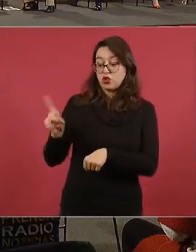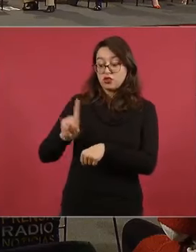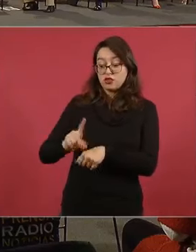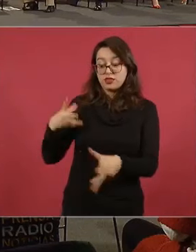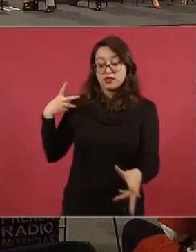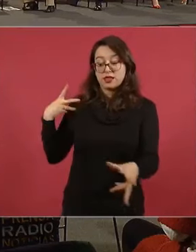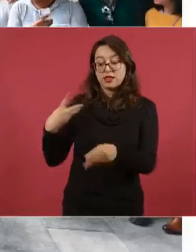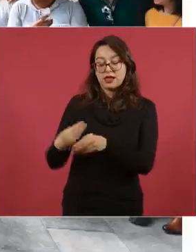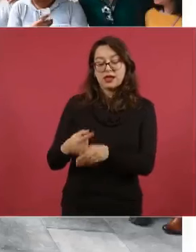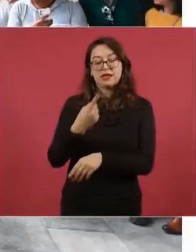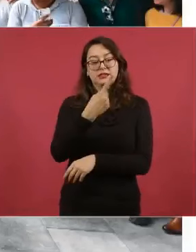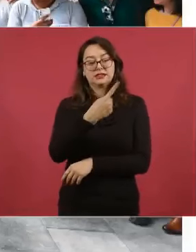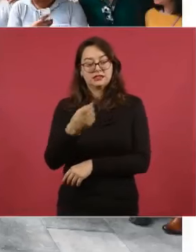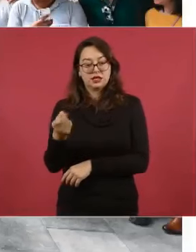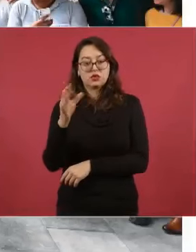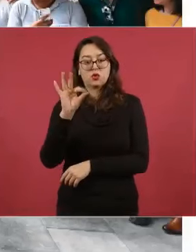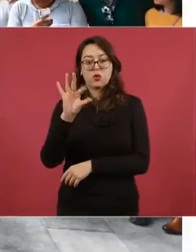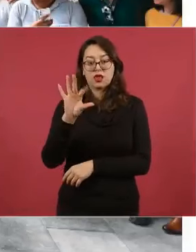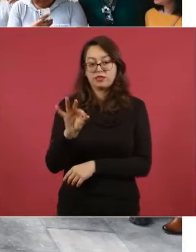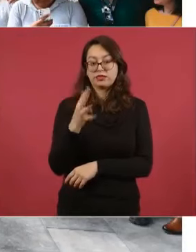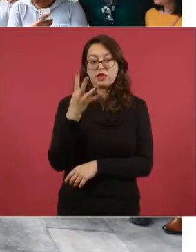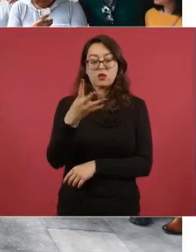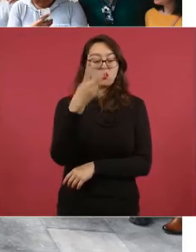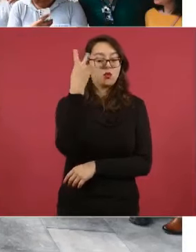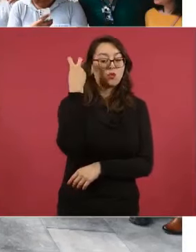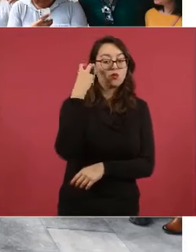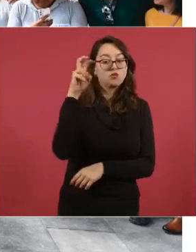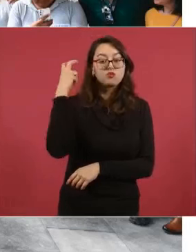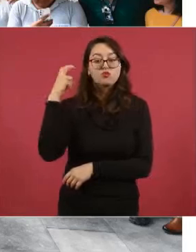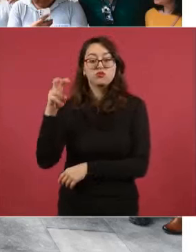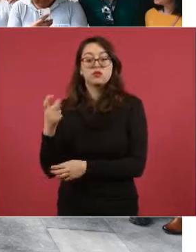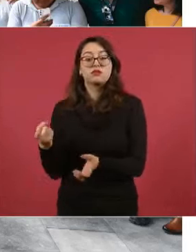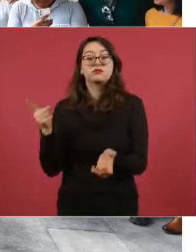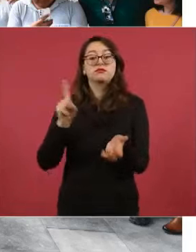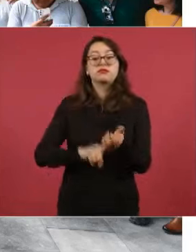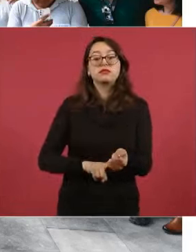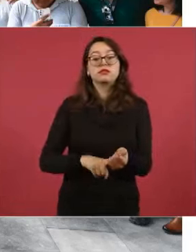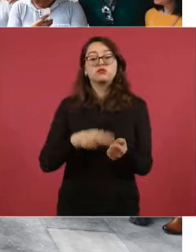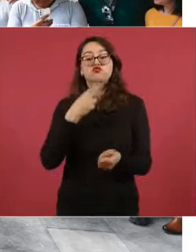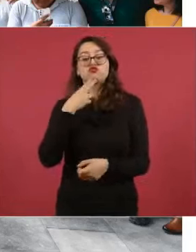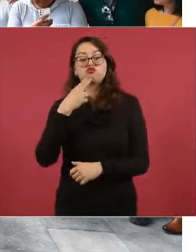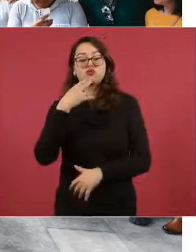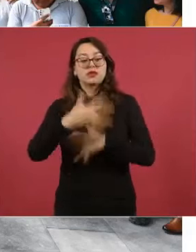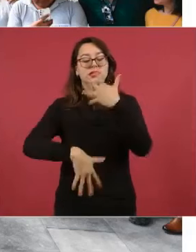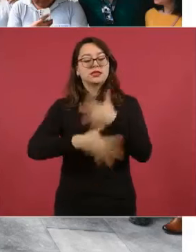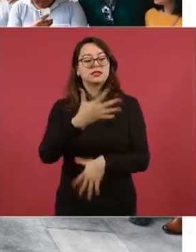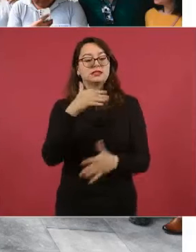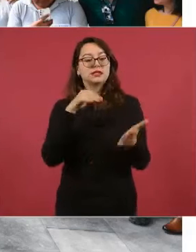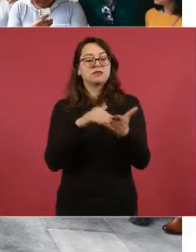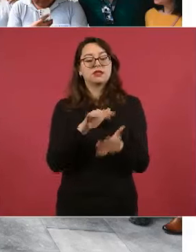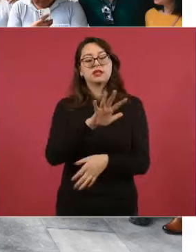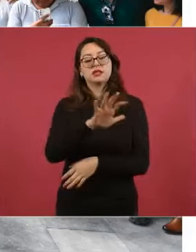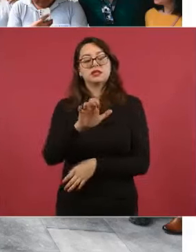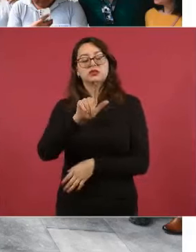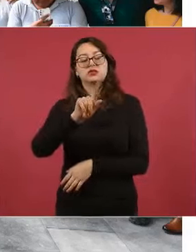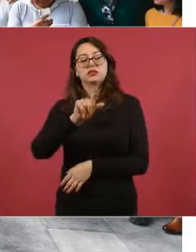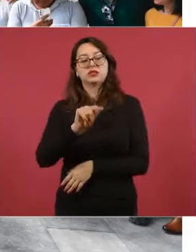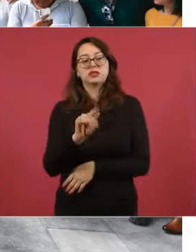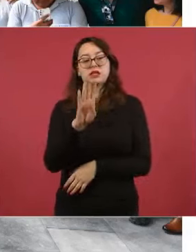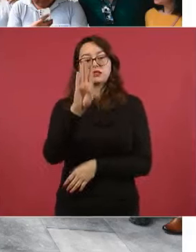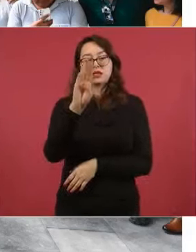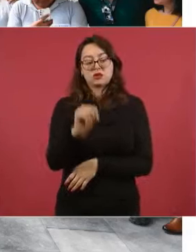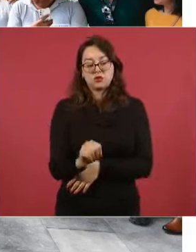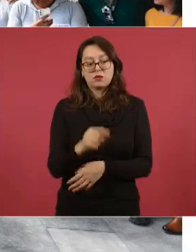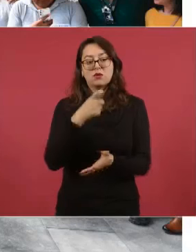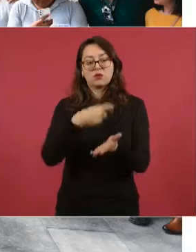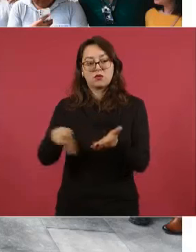144 viajes. Trasladando a 15 mil 579 pasajeros con boleto comprado, 8 mil